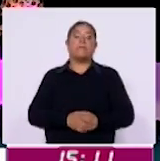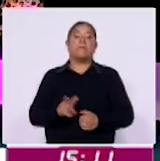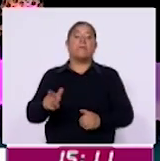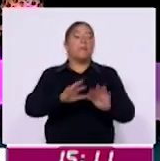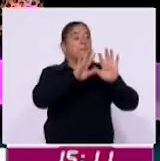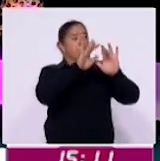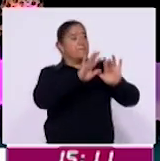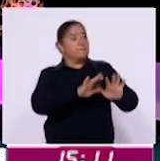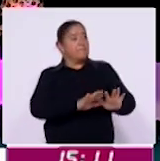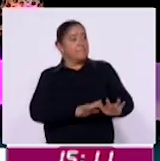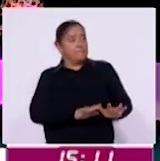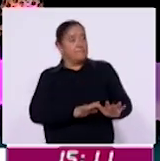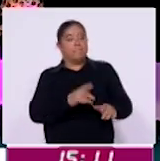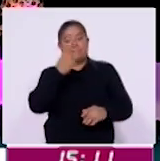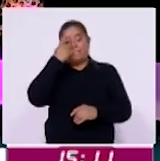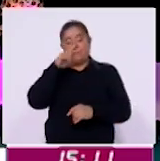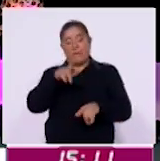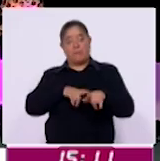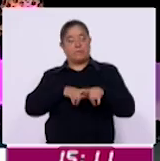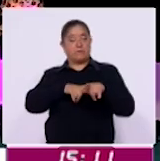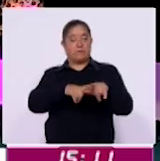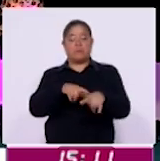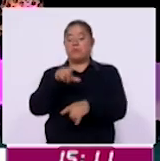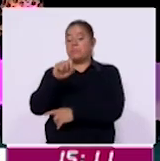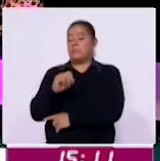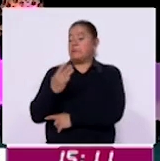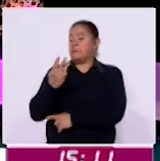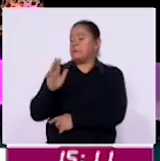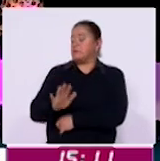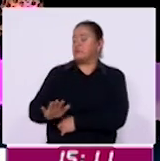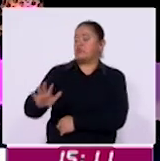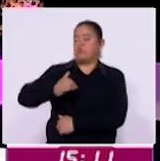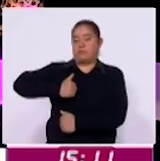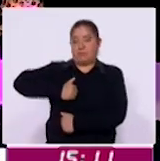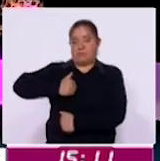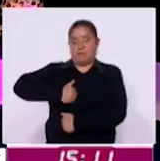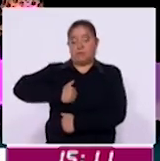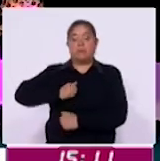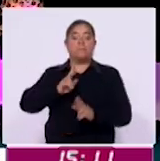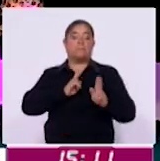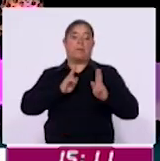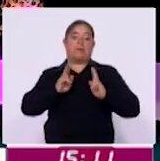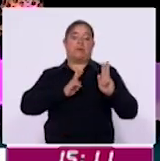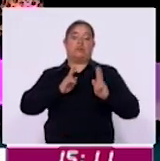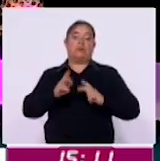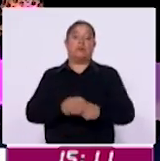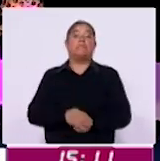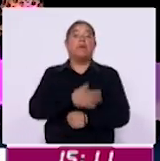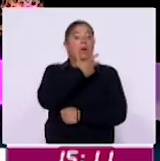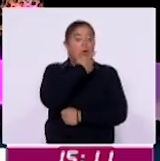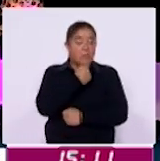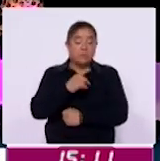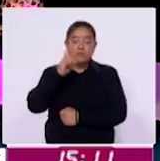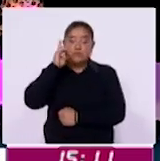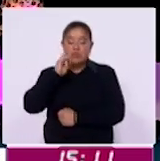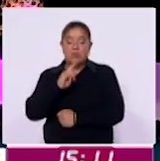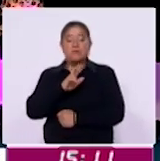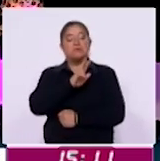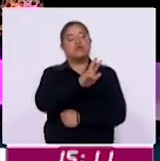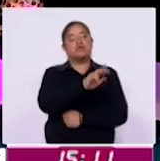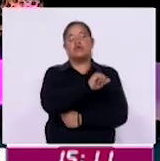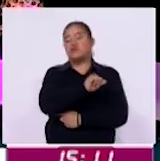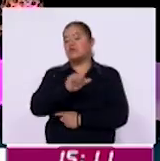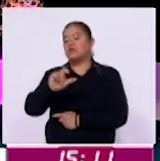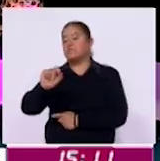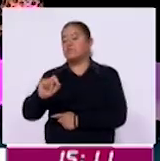para permanecer en la 23 Zona Militar de Panotla para hombres y mujeres de entre 18